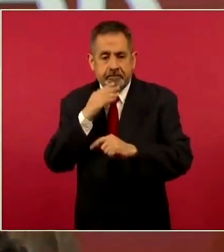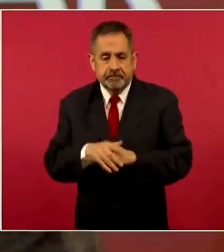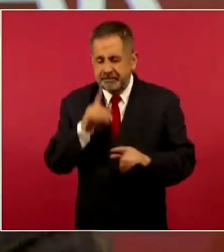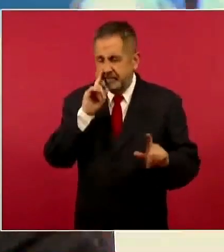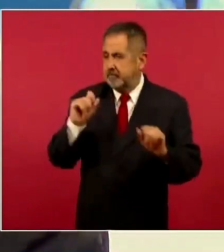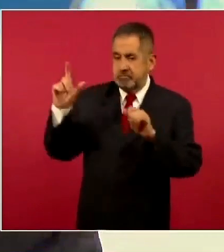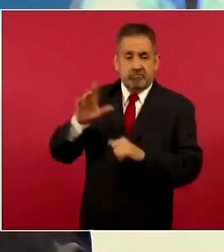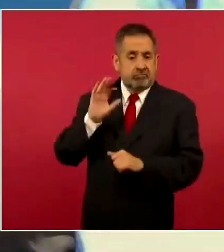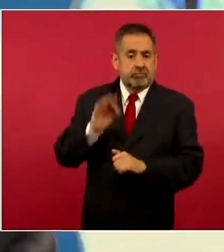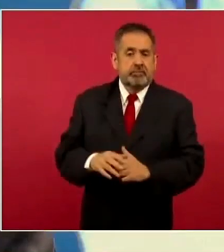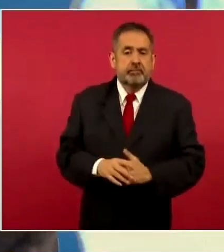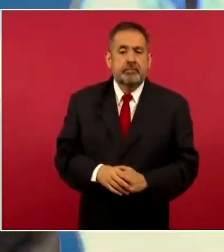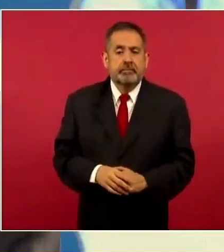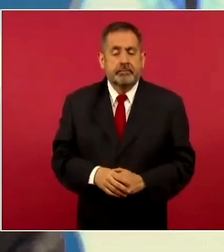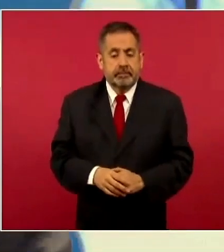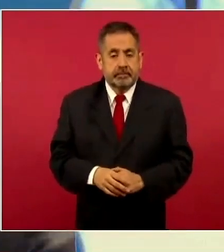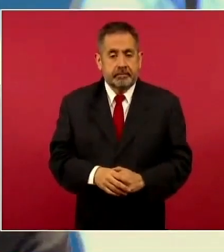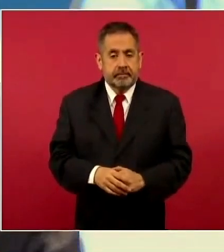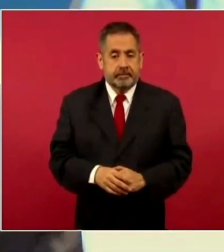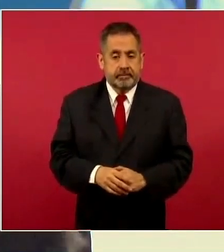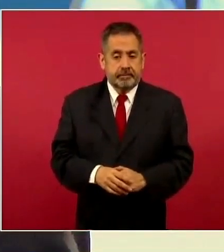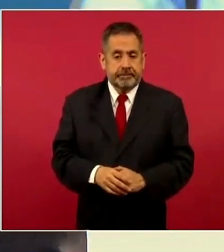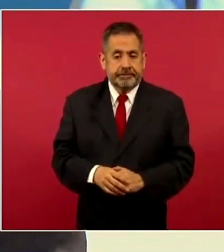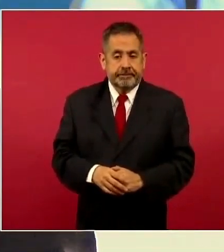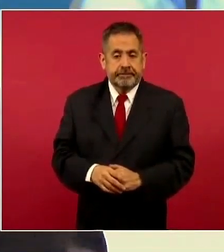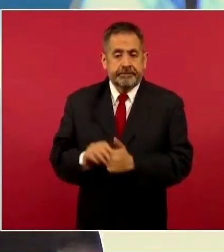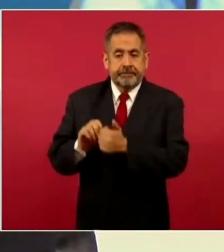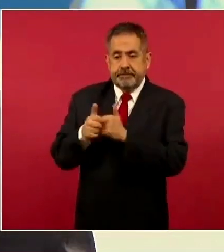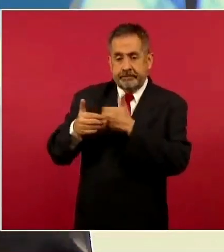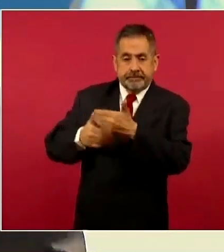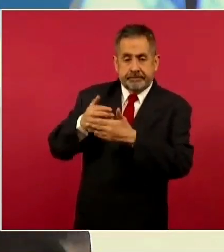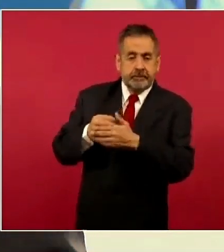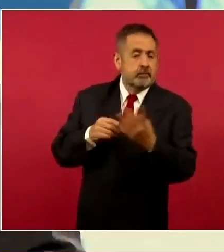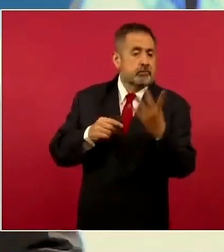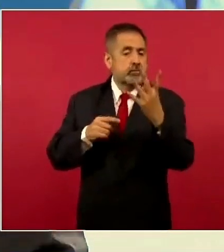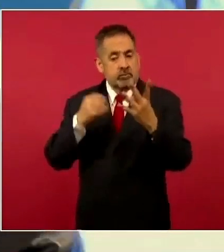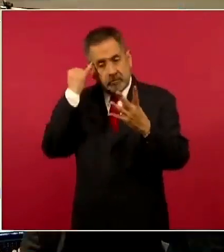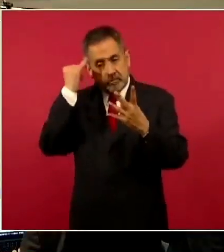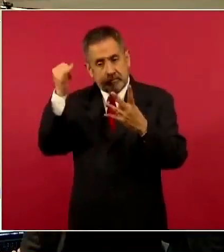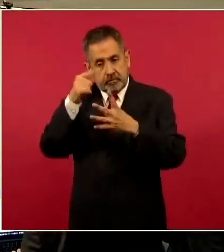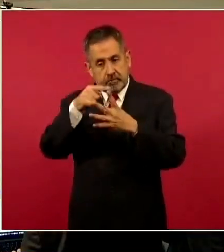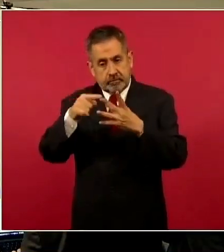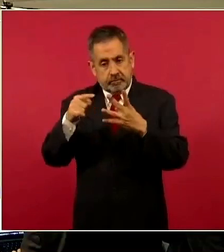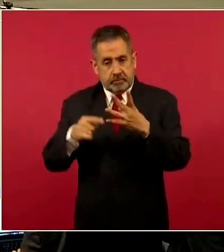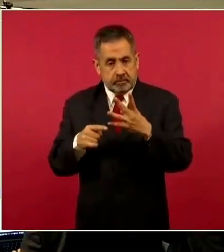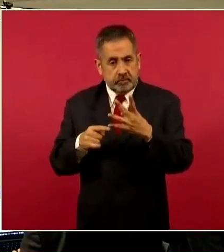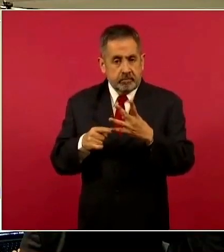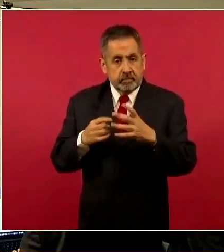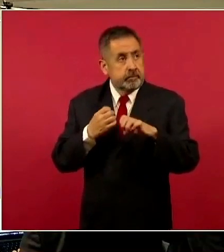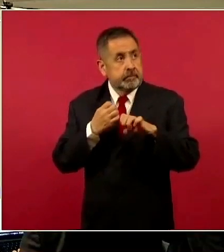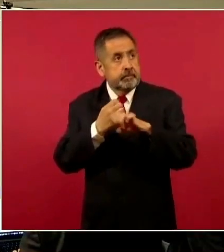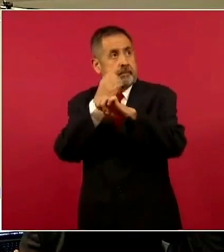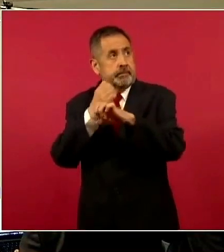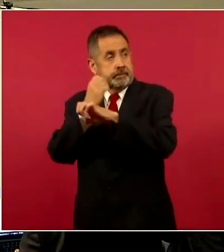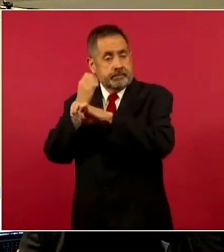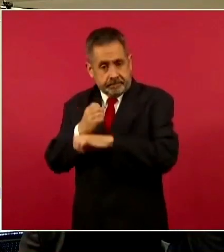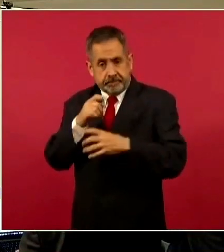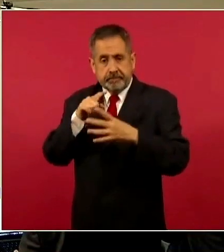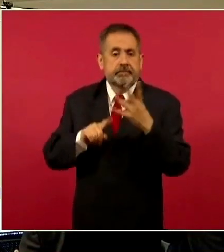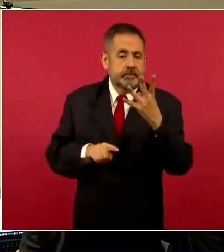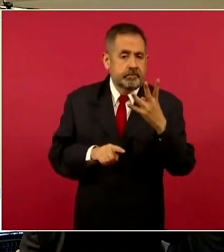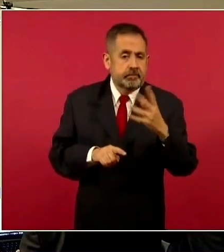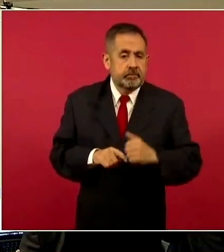pasar la primera. La productividad se incrementó con 4 estrategias, que es lo que hacemos en estos estados que se intervienen. La primera